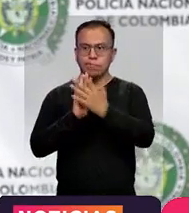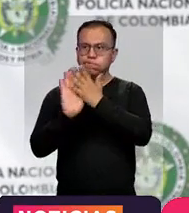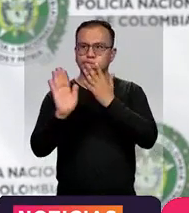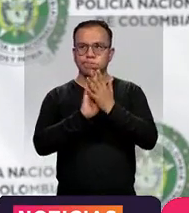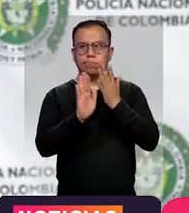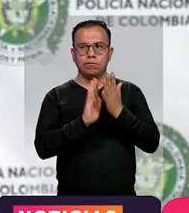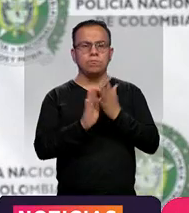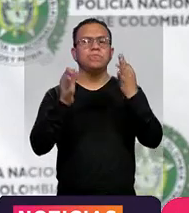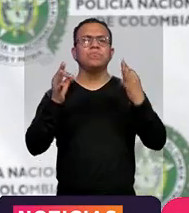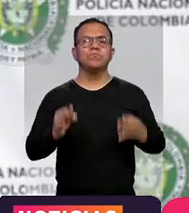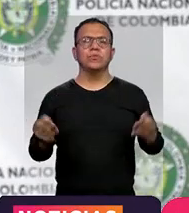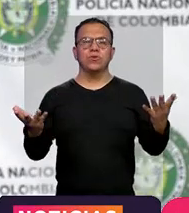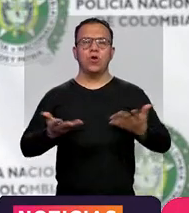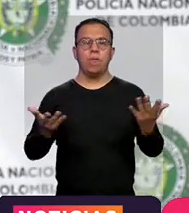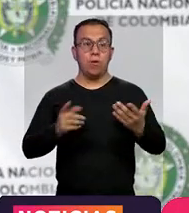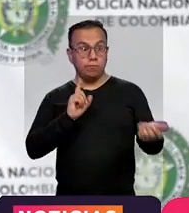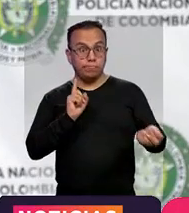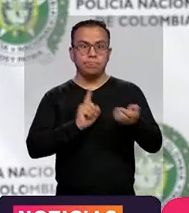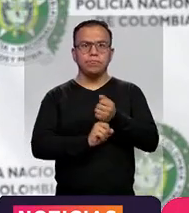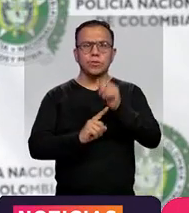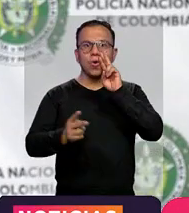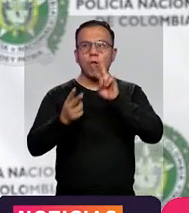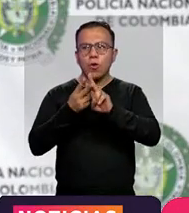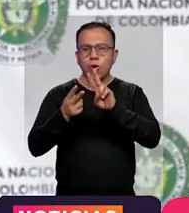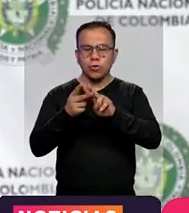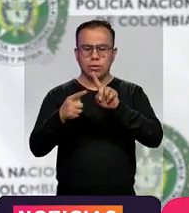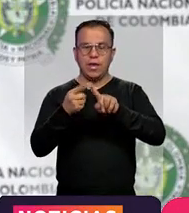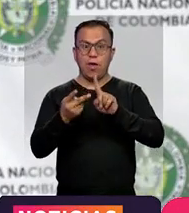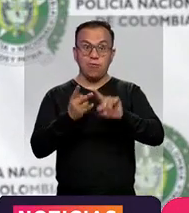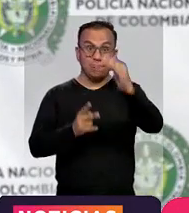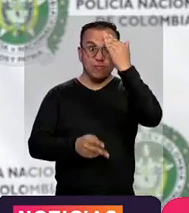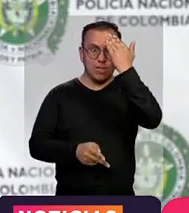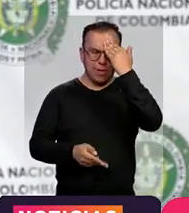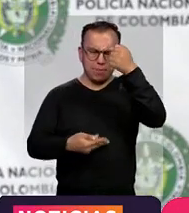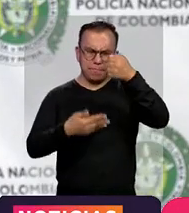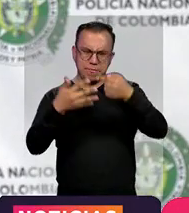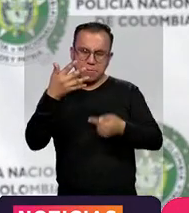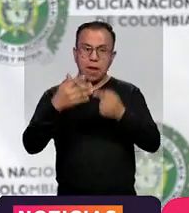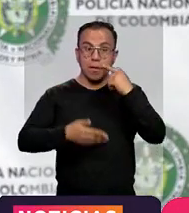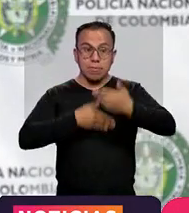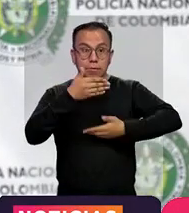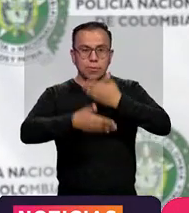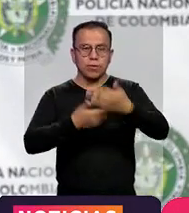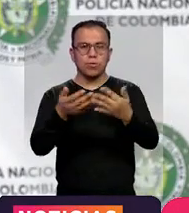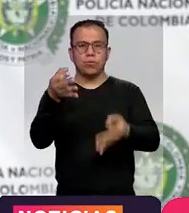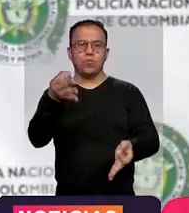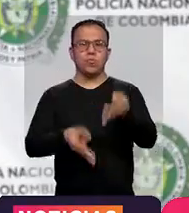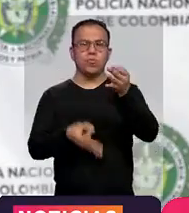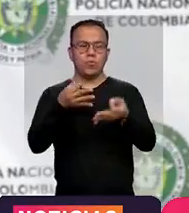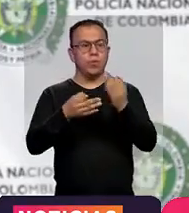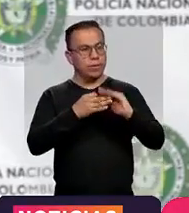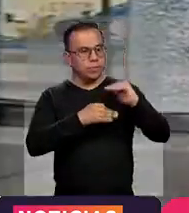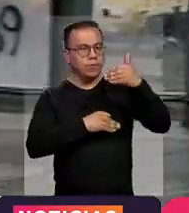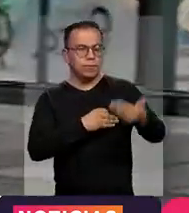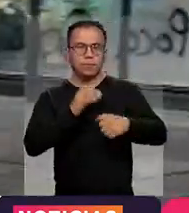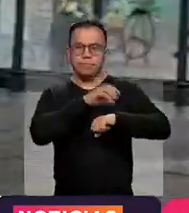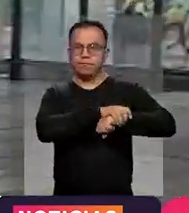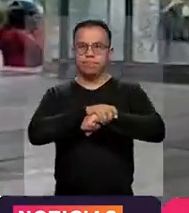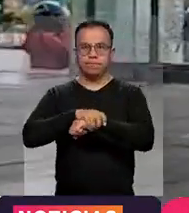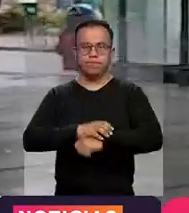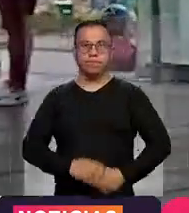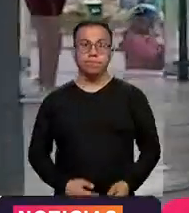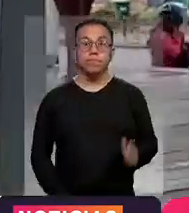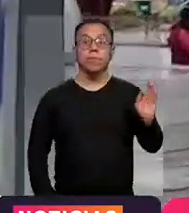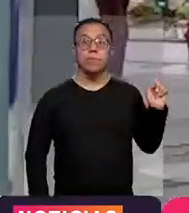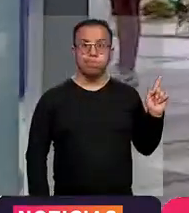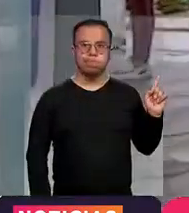informen sobre si conocen, si nos pueden dar características para lograr la judicialización y posteriormente la captura.